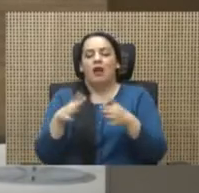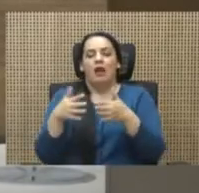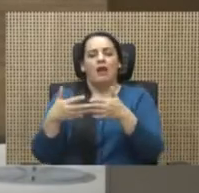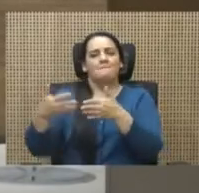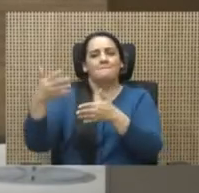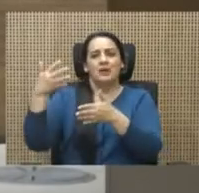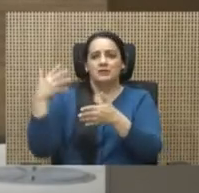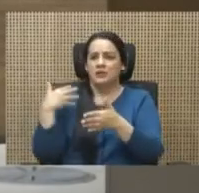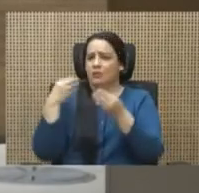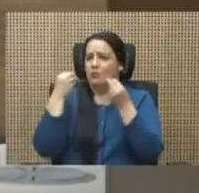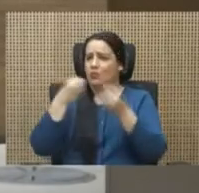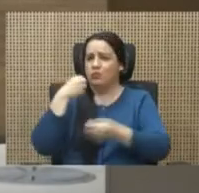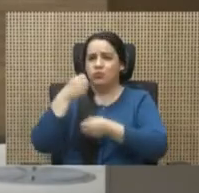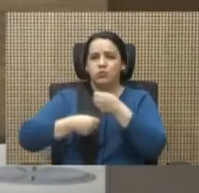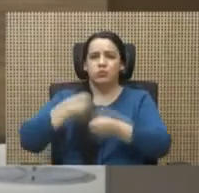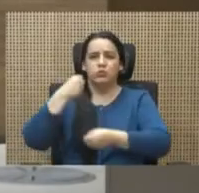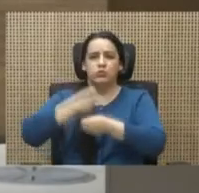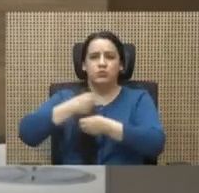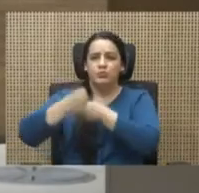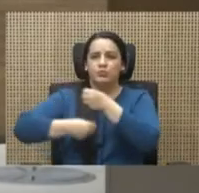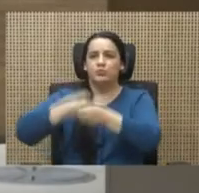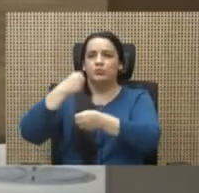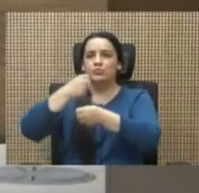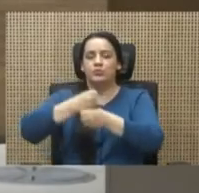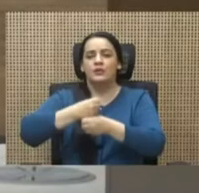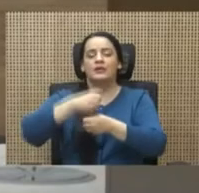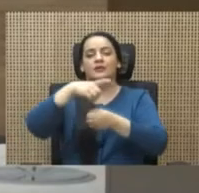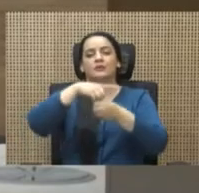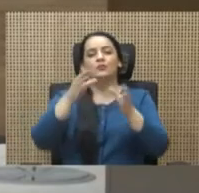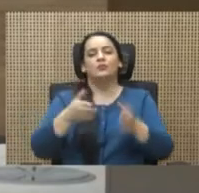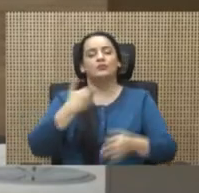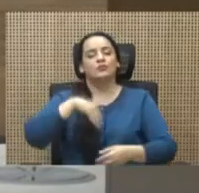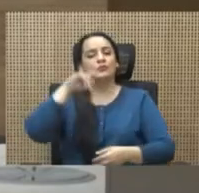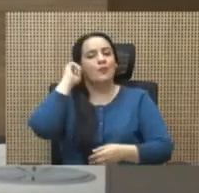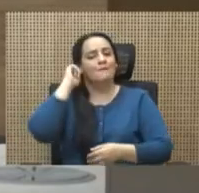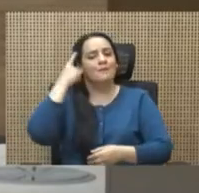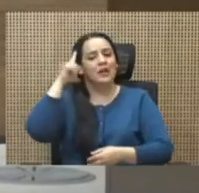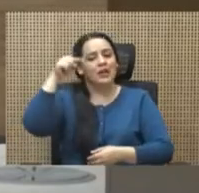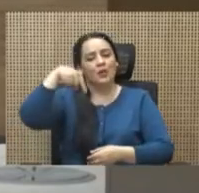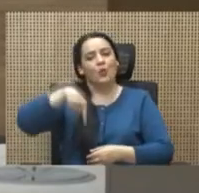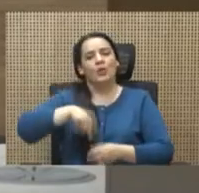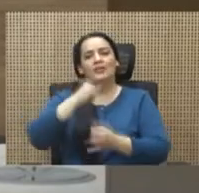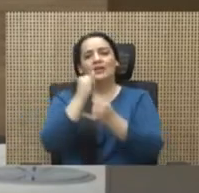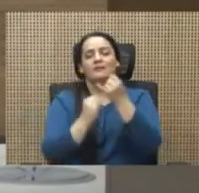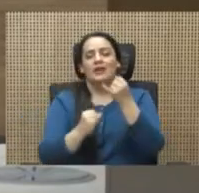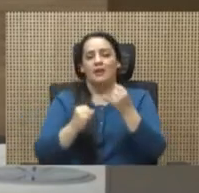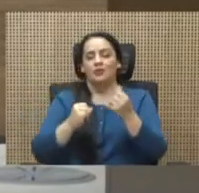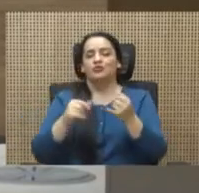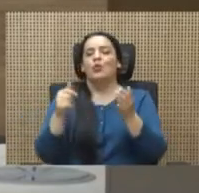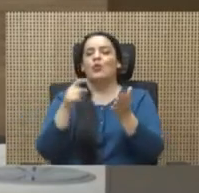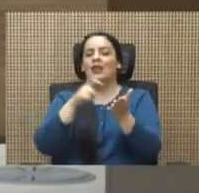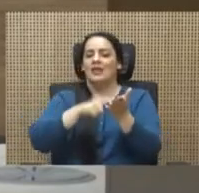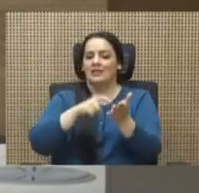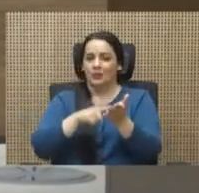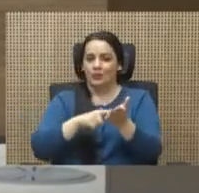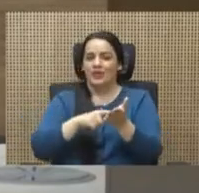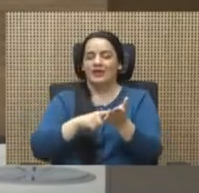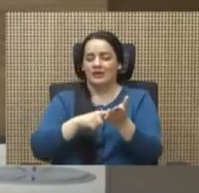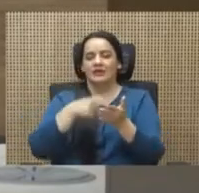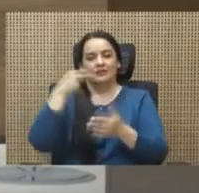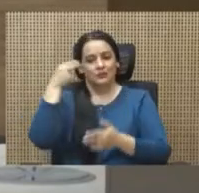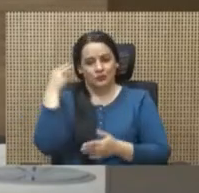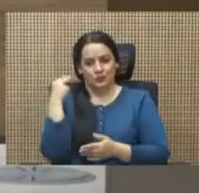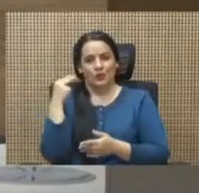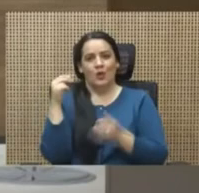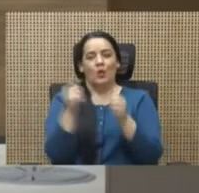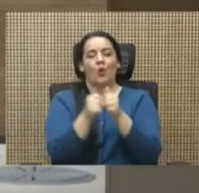diputados y diputadas para que hoy cellemos esa deuda histórica cuando Don Pedro Pérez zeledón y podamos volverlo